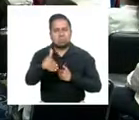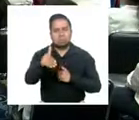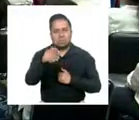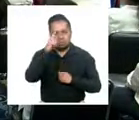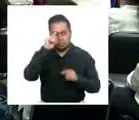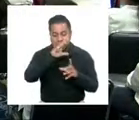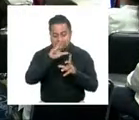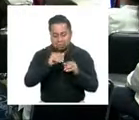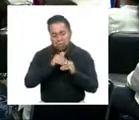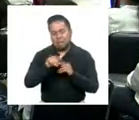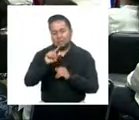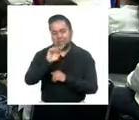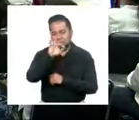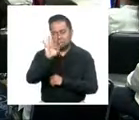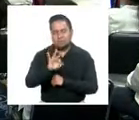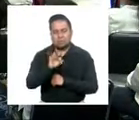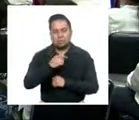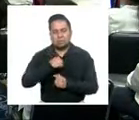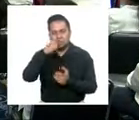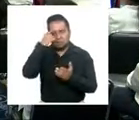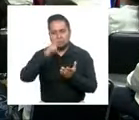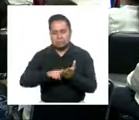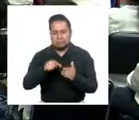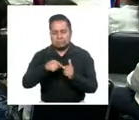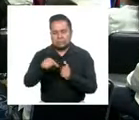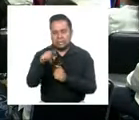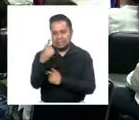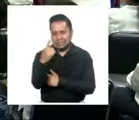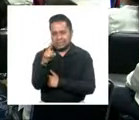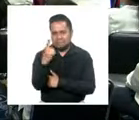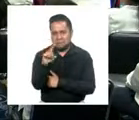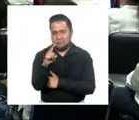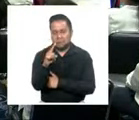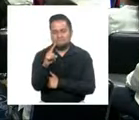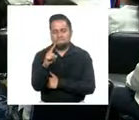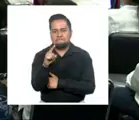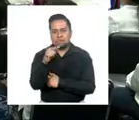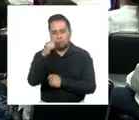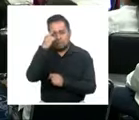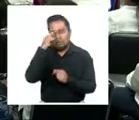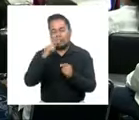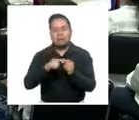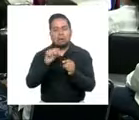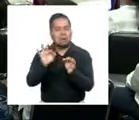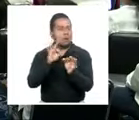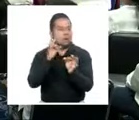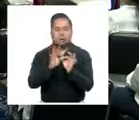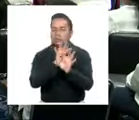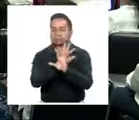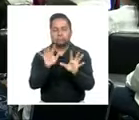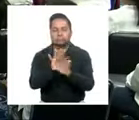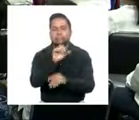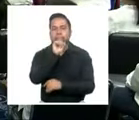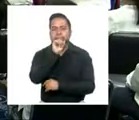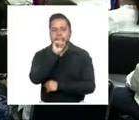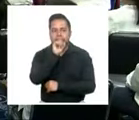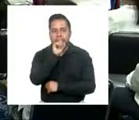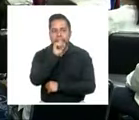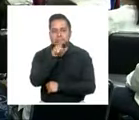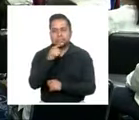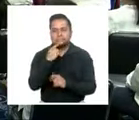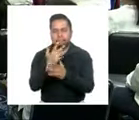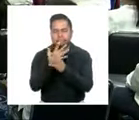su totalidad y creo que en diciembre ya estará concluido, y también lo ha expresado la